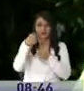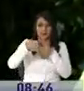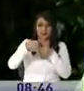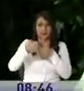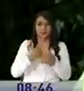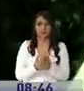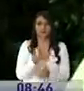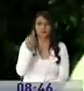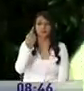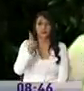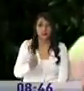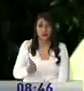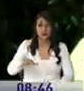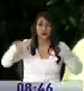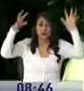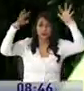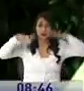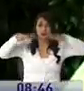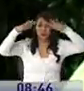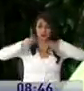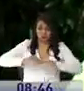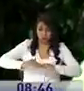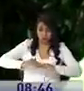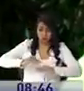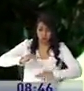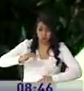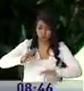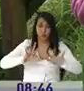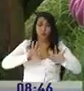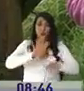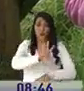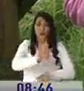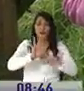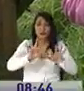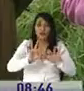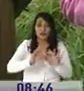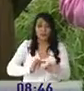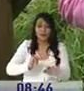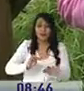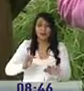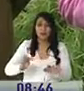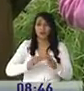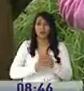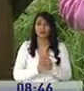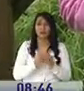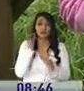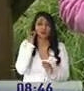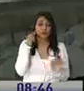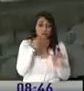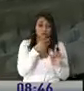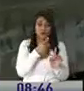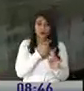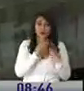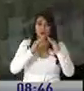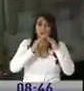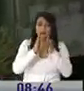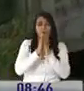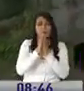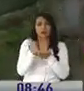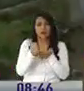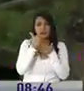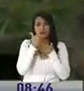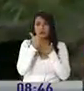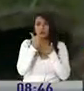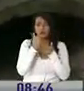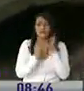cletos regrar 48m Met cu con propietaria de una vivienda solicita ayuda ya que el